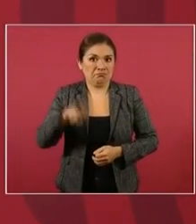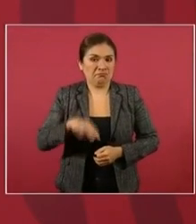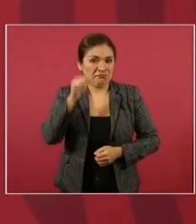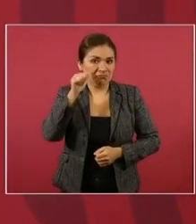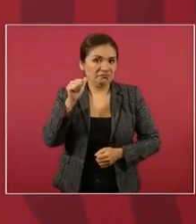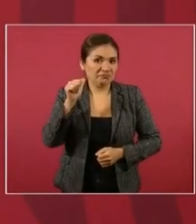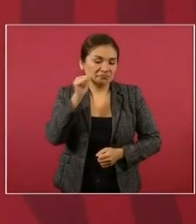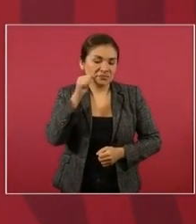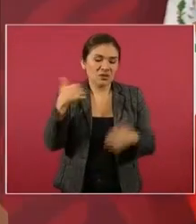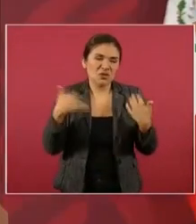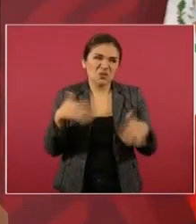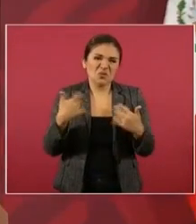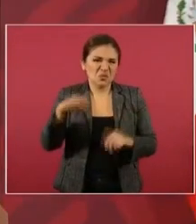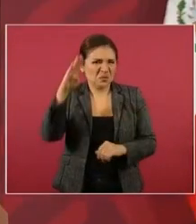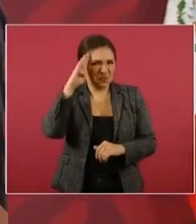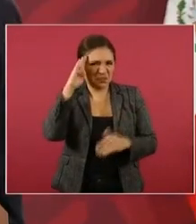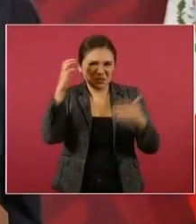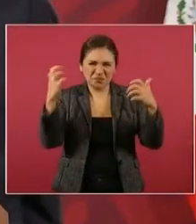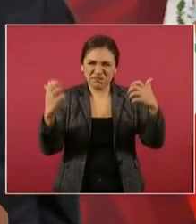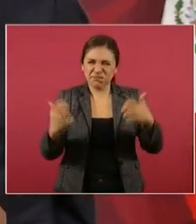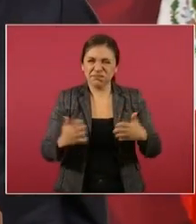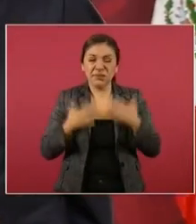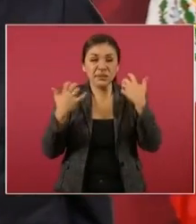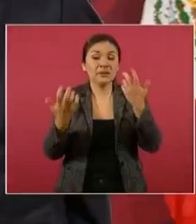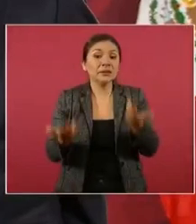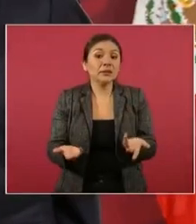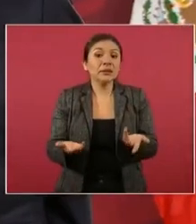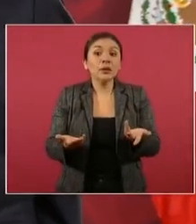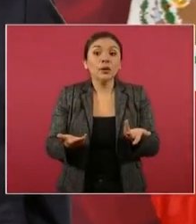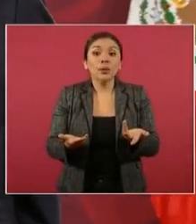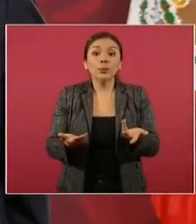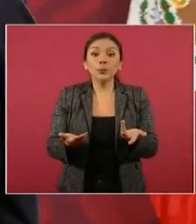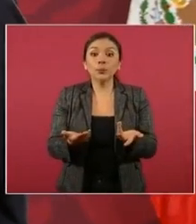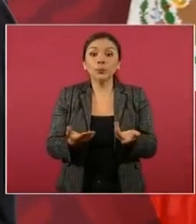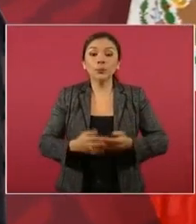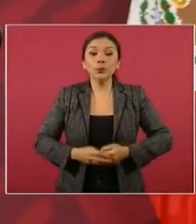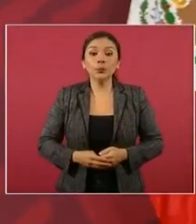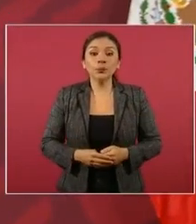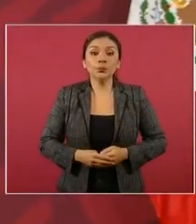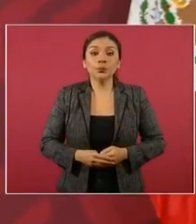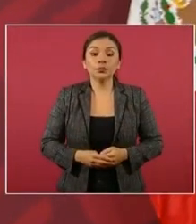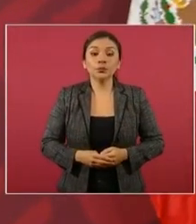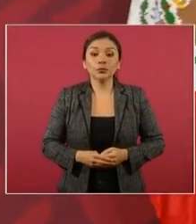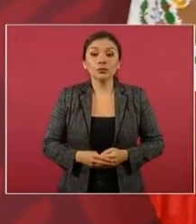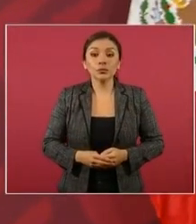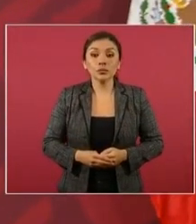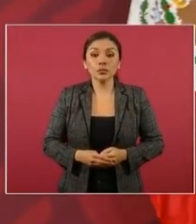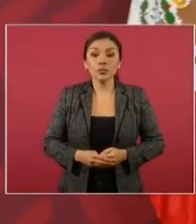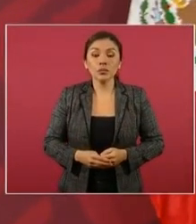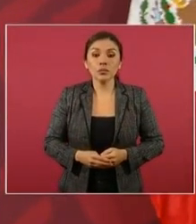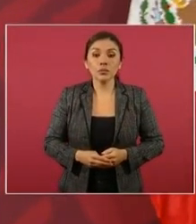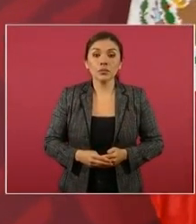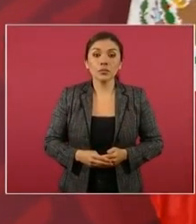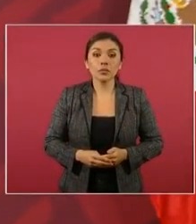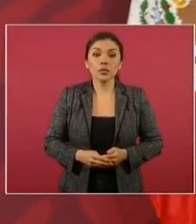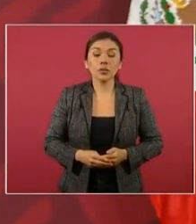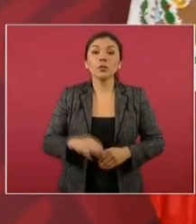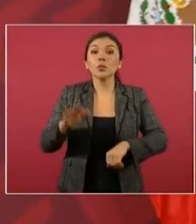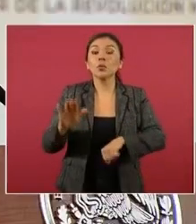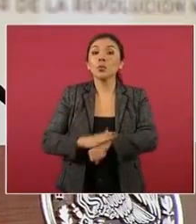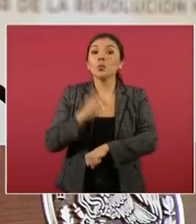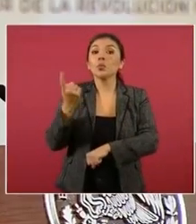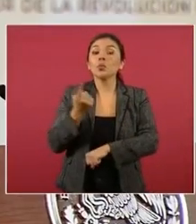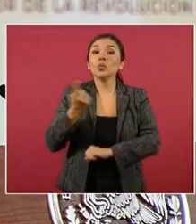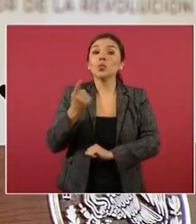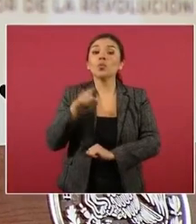punto medio era la solución, ¿no? Ahora pues él solito se ha metido en este problema. Lo que es cierto